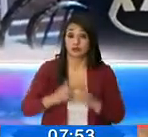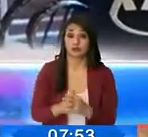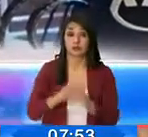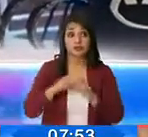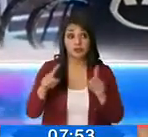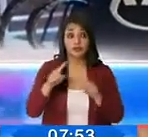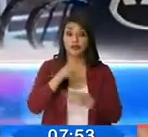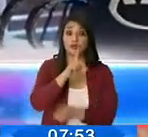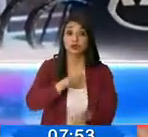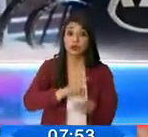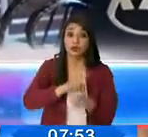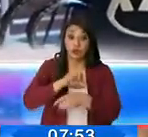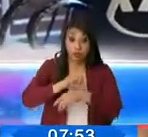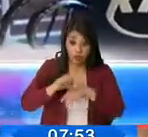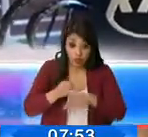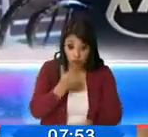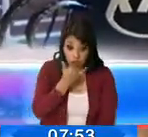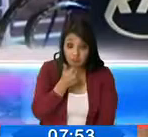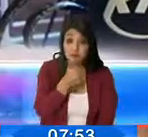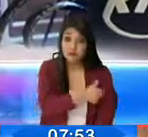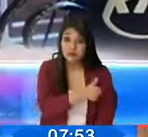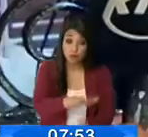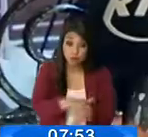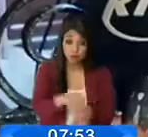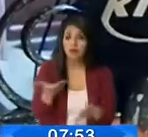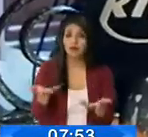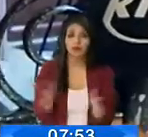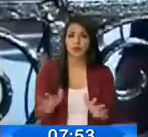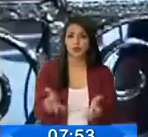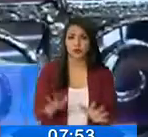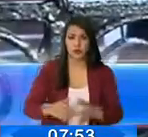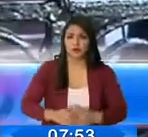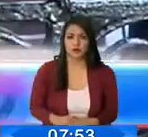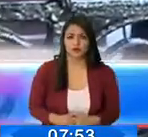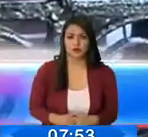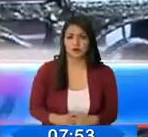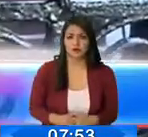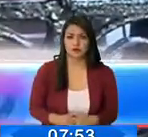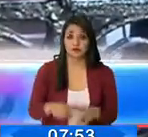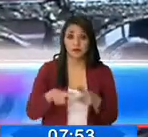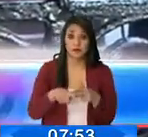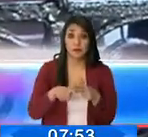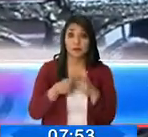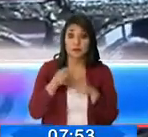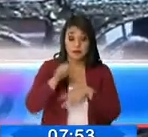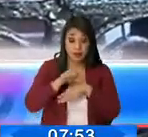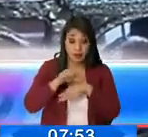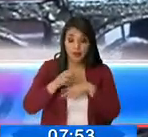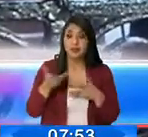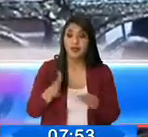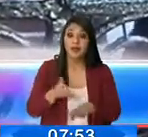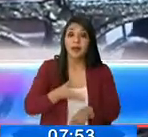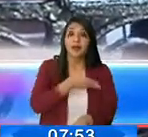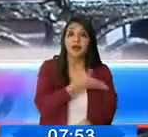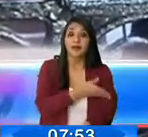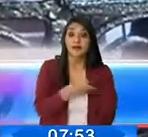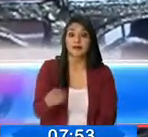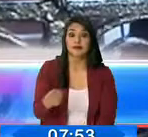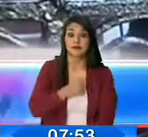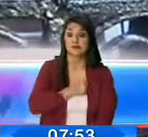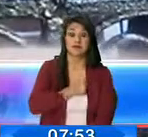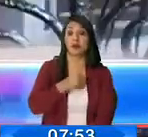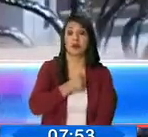negligencia no existen. Situaciones de omisión no existen. Ni siquiera se empezó el procedimiento, porque antes del procedimiento le dio el